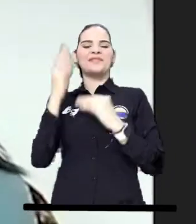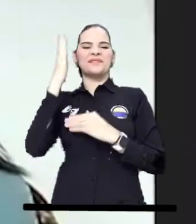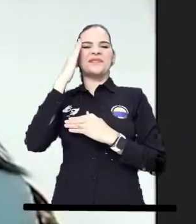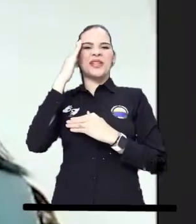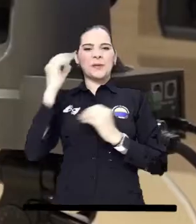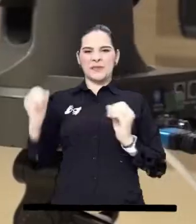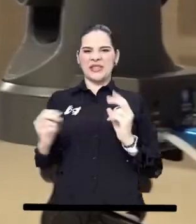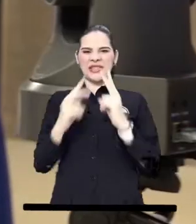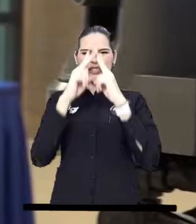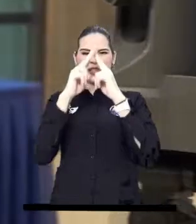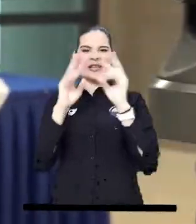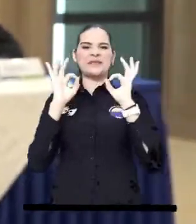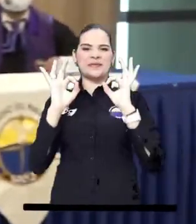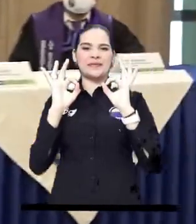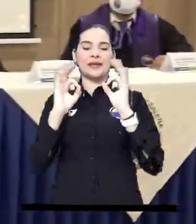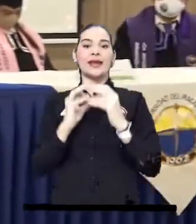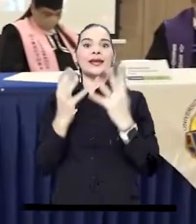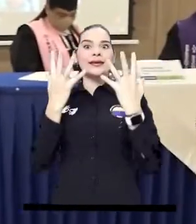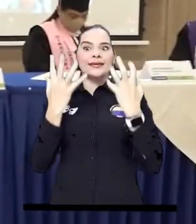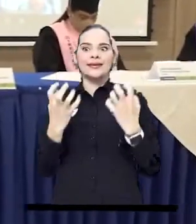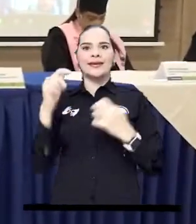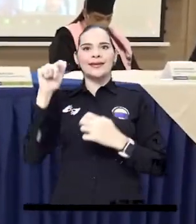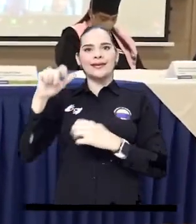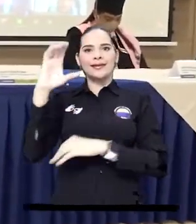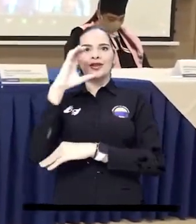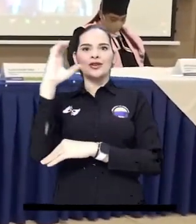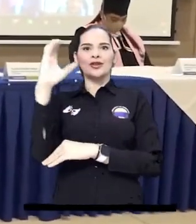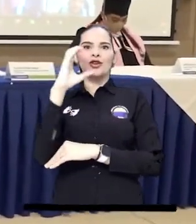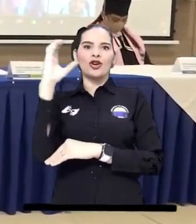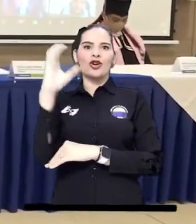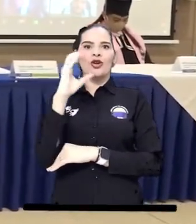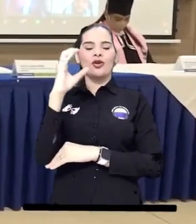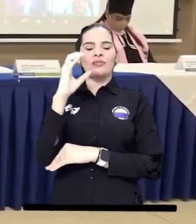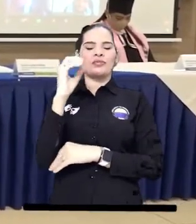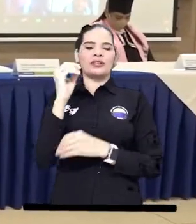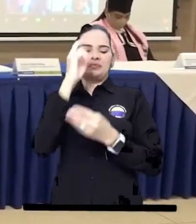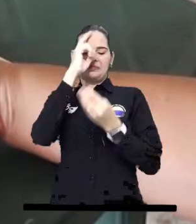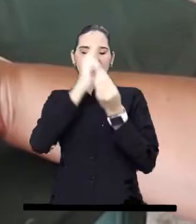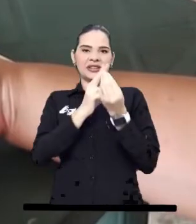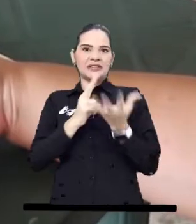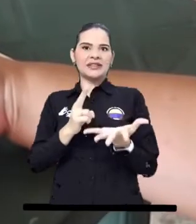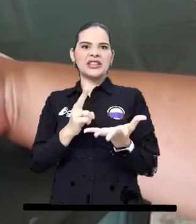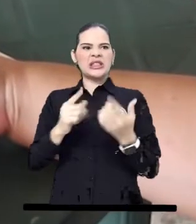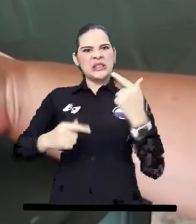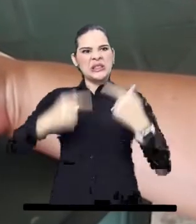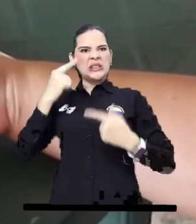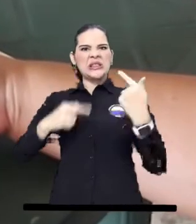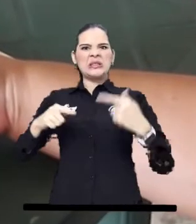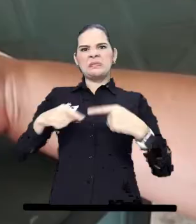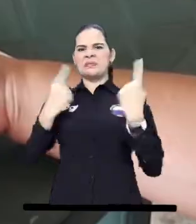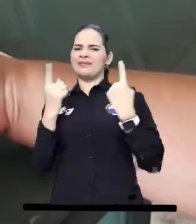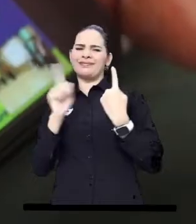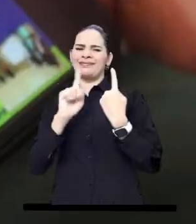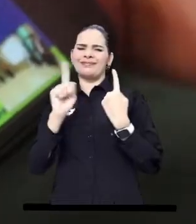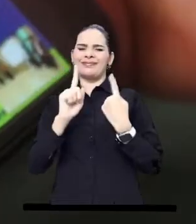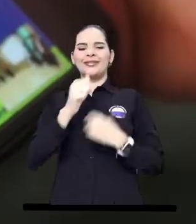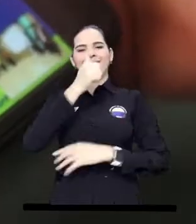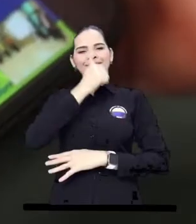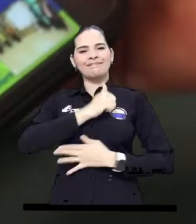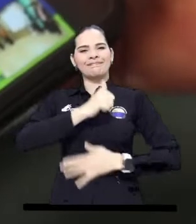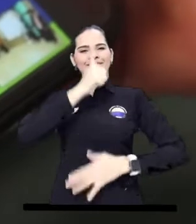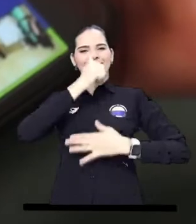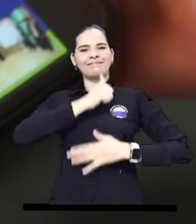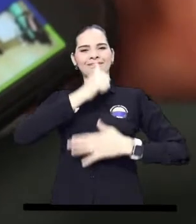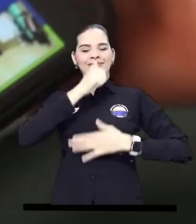el saber ser. Procuremos construir un país donde nuestras diferencias no impliquen el uso de la violencia y que desde nuestra profesión podamos